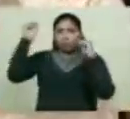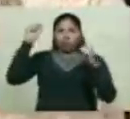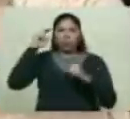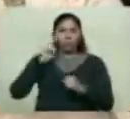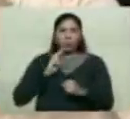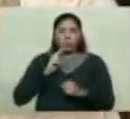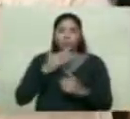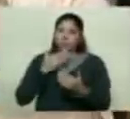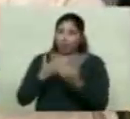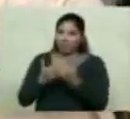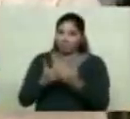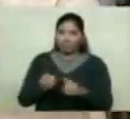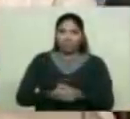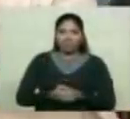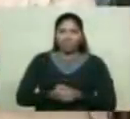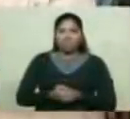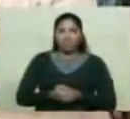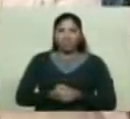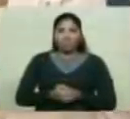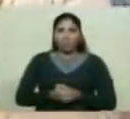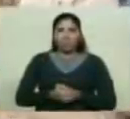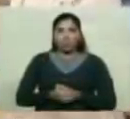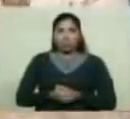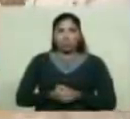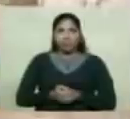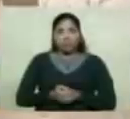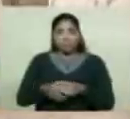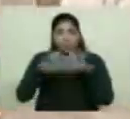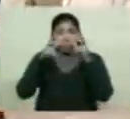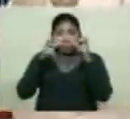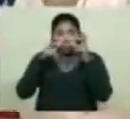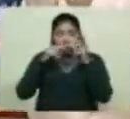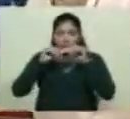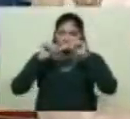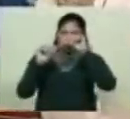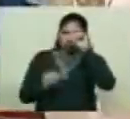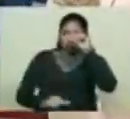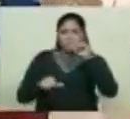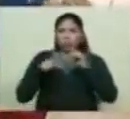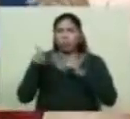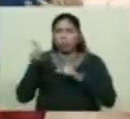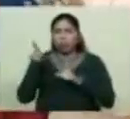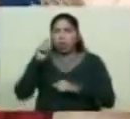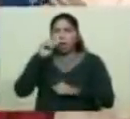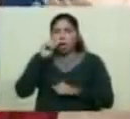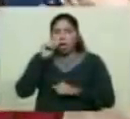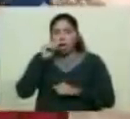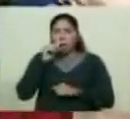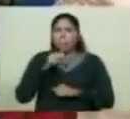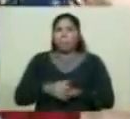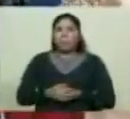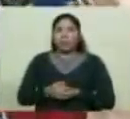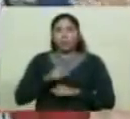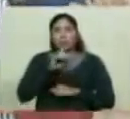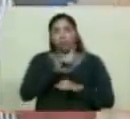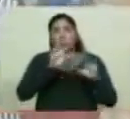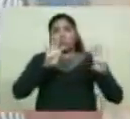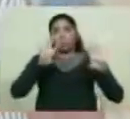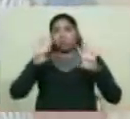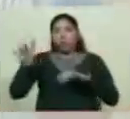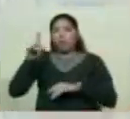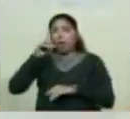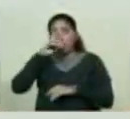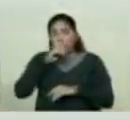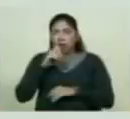muchas gracias escuchábamos el discurso con motivo a los 199 años de la instalación del